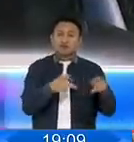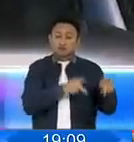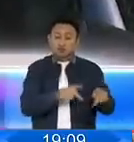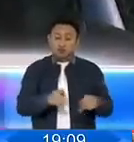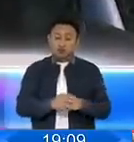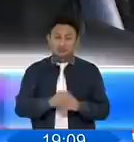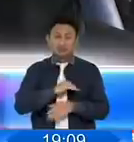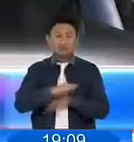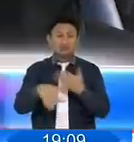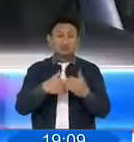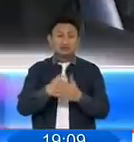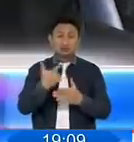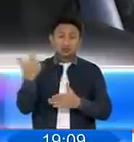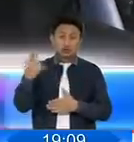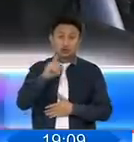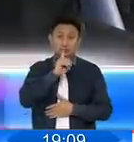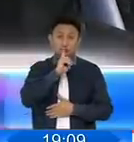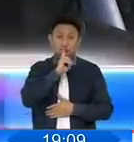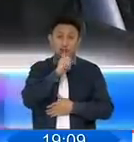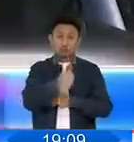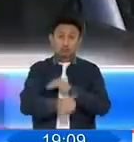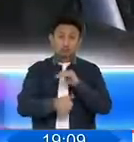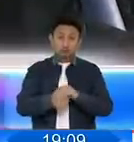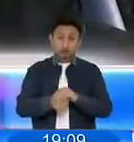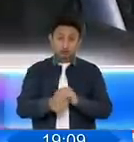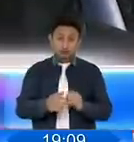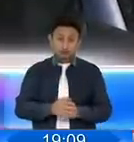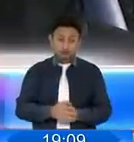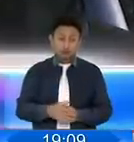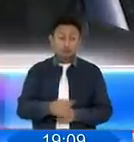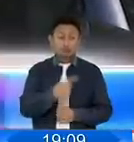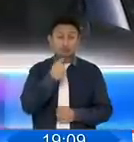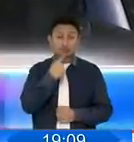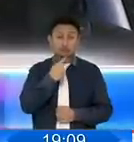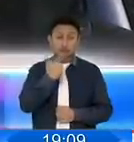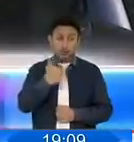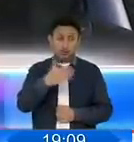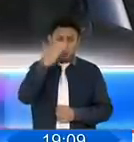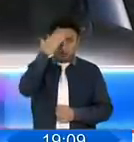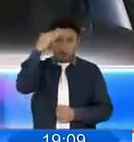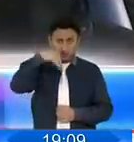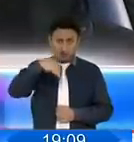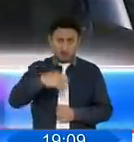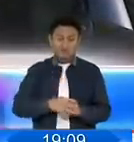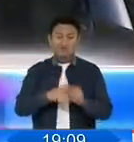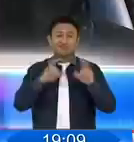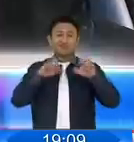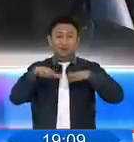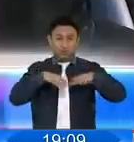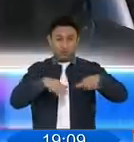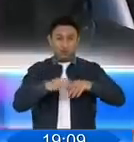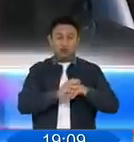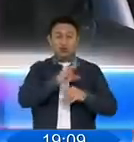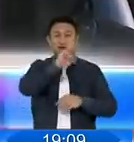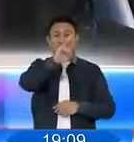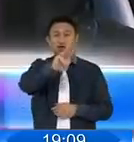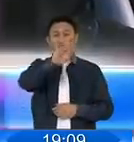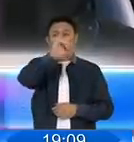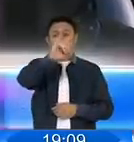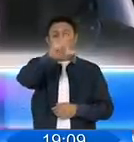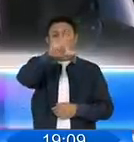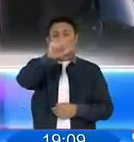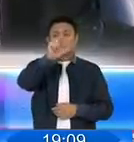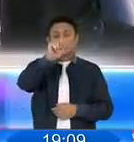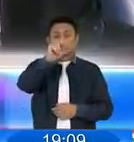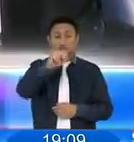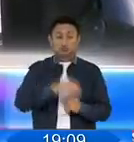pasó en el secuestro y además admitir que conocía de la operación Wilson con anterioridad a que esta Zelaga, incluso admite haber entregado